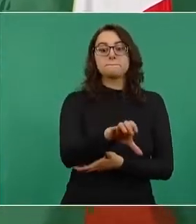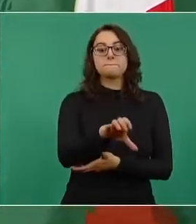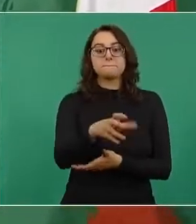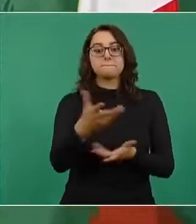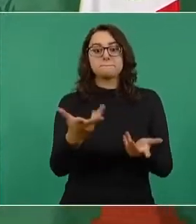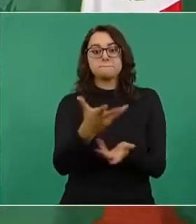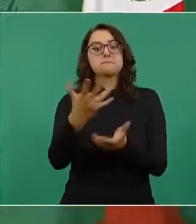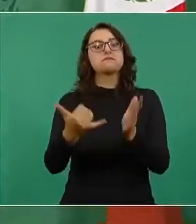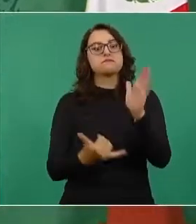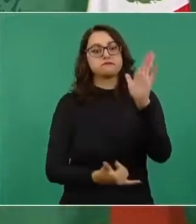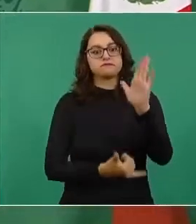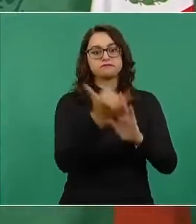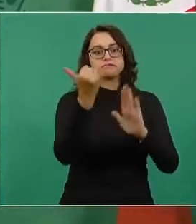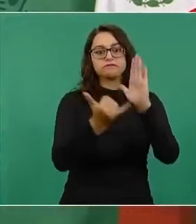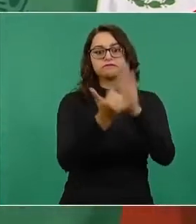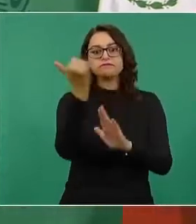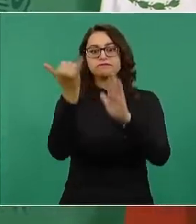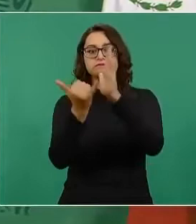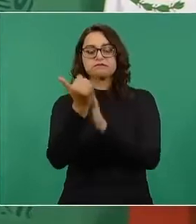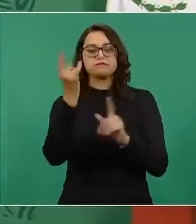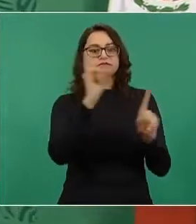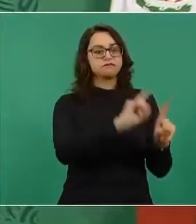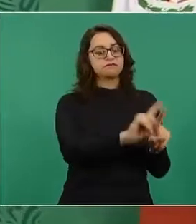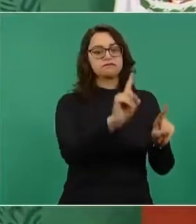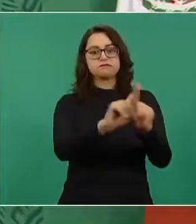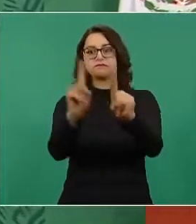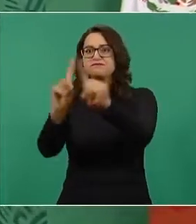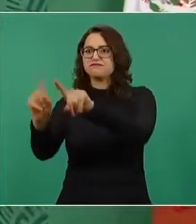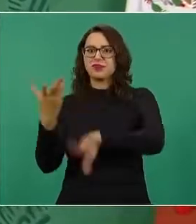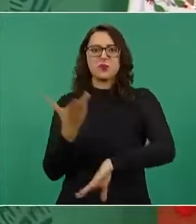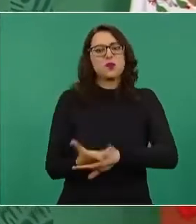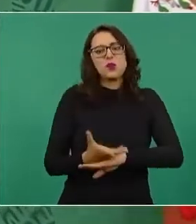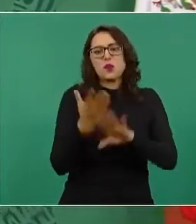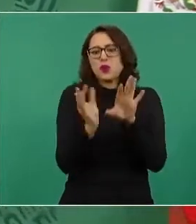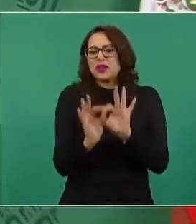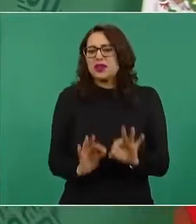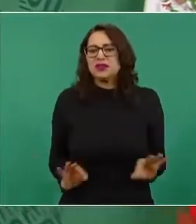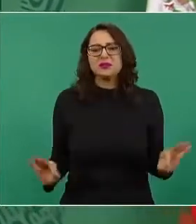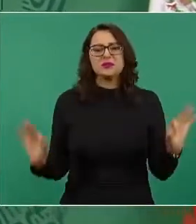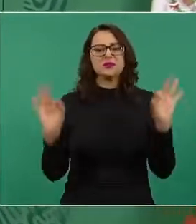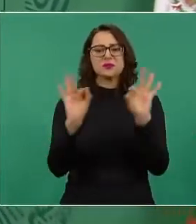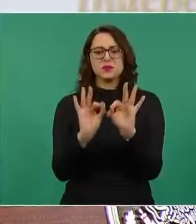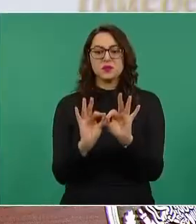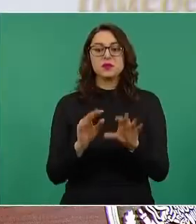para obras de infraestructura que son fundamentales.